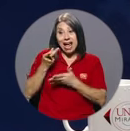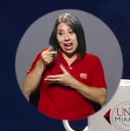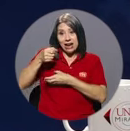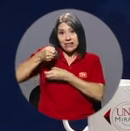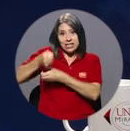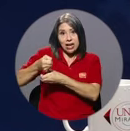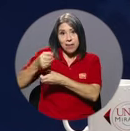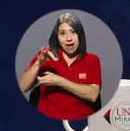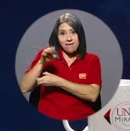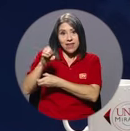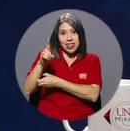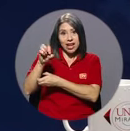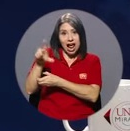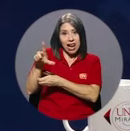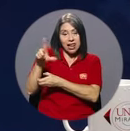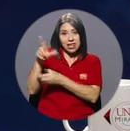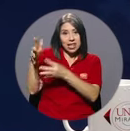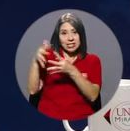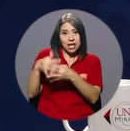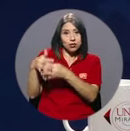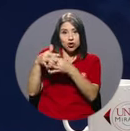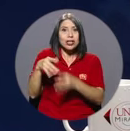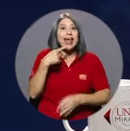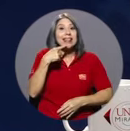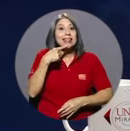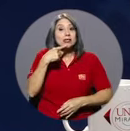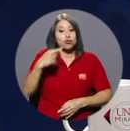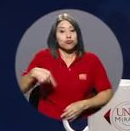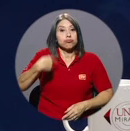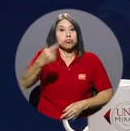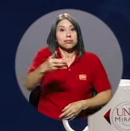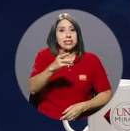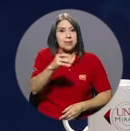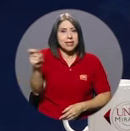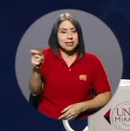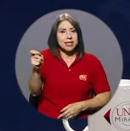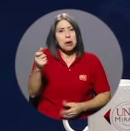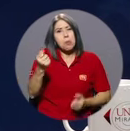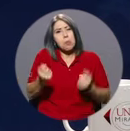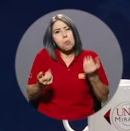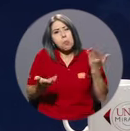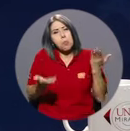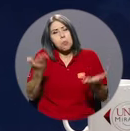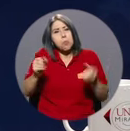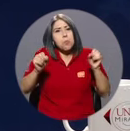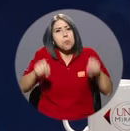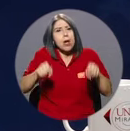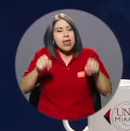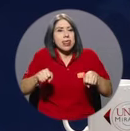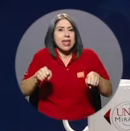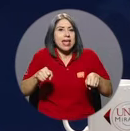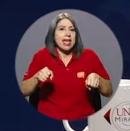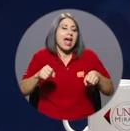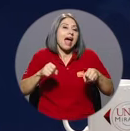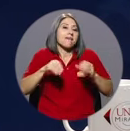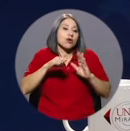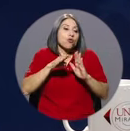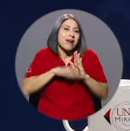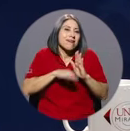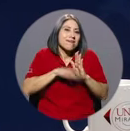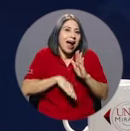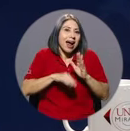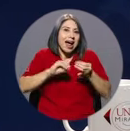Unidos ha anunciado que eventualmente el siguiente semestre puede haber una rebaja en las tasas de referencia de los fondos